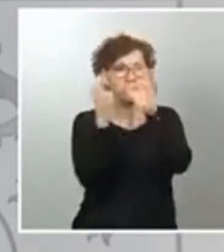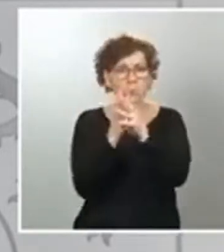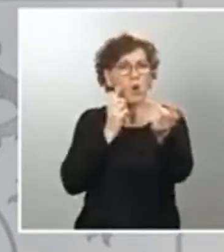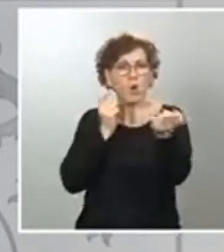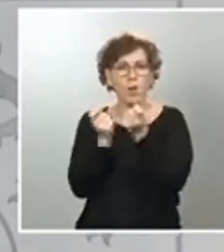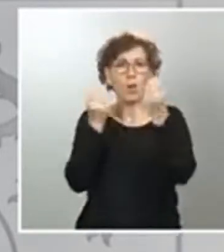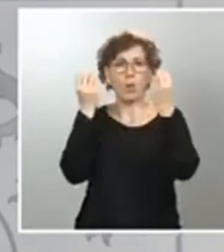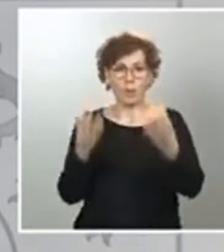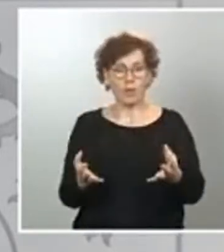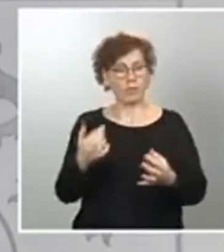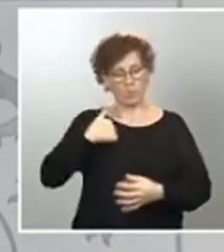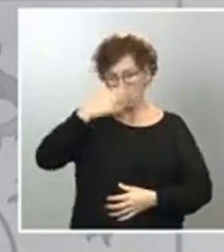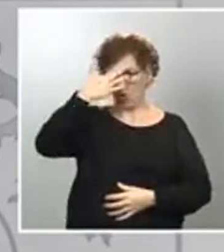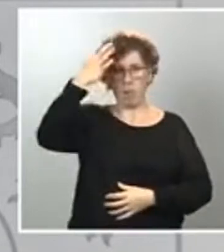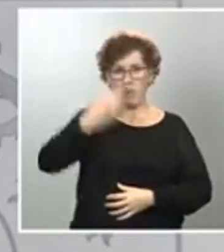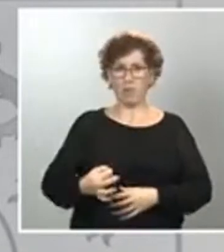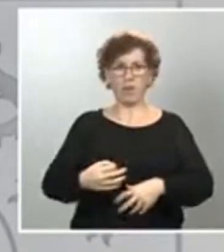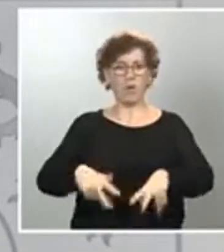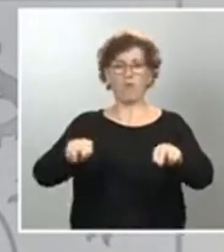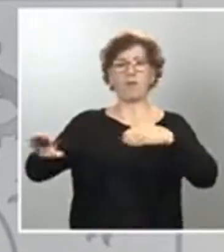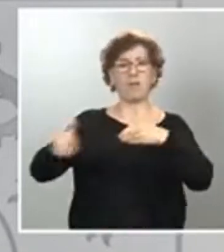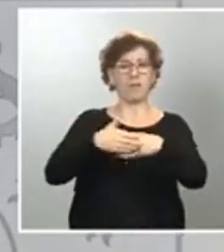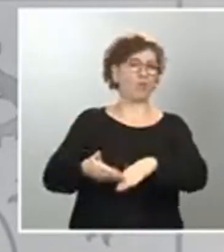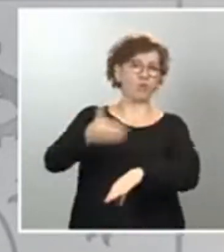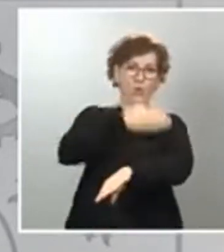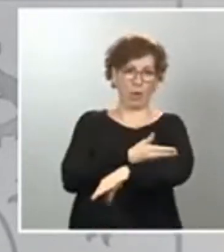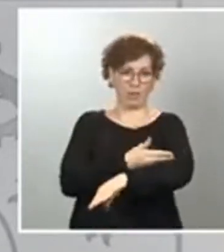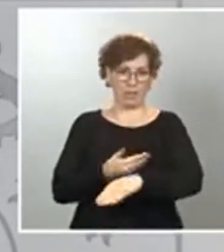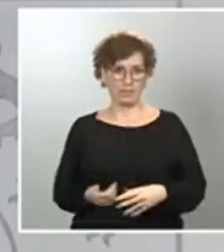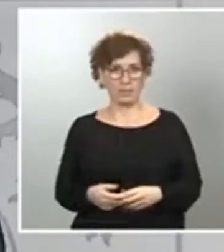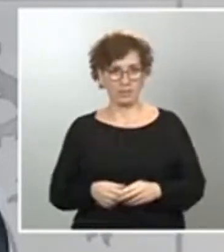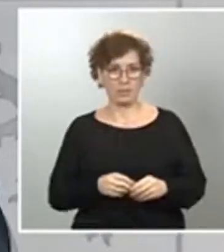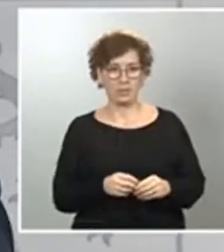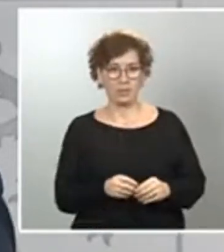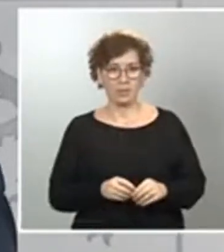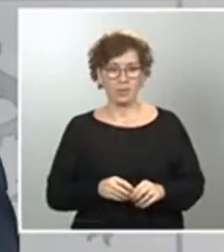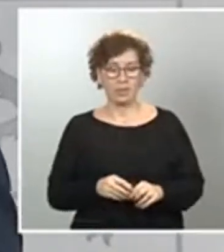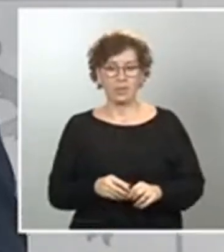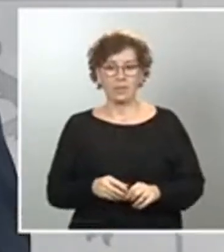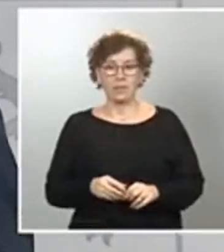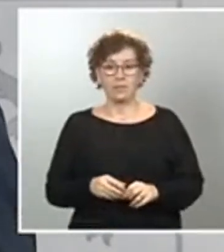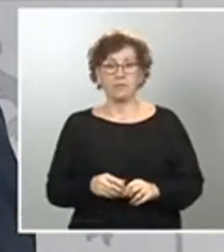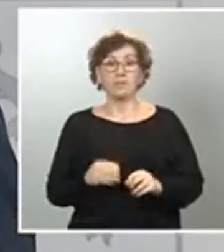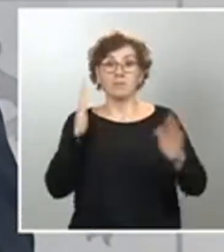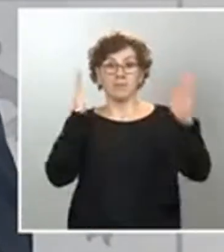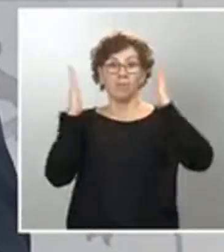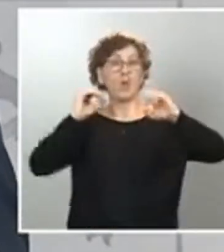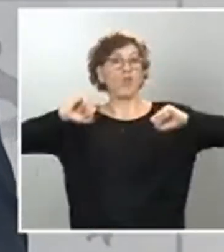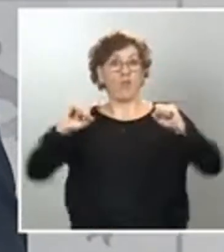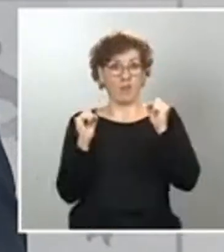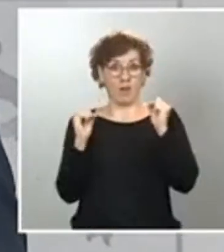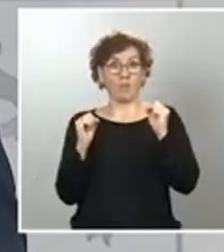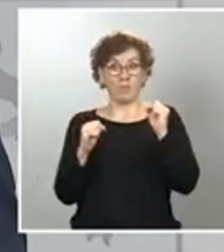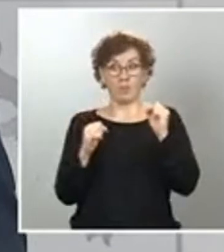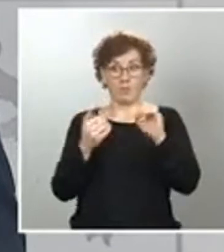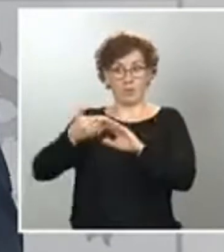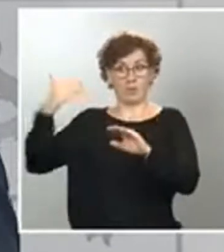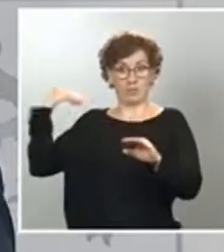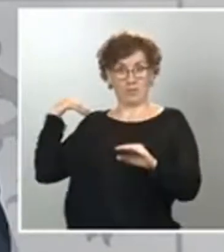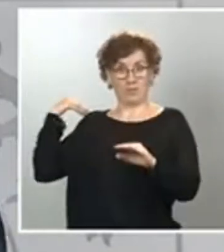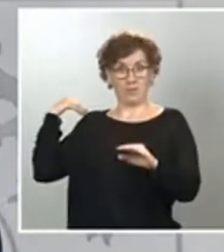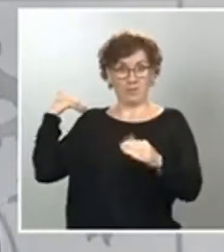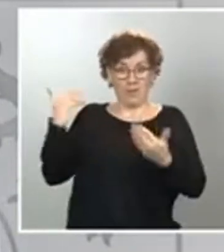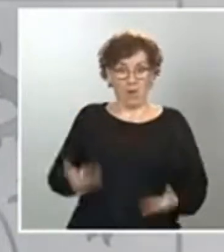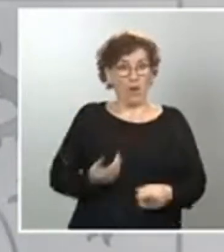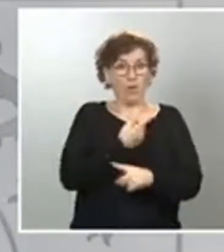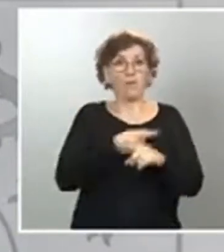lo que inicialmente hemos previsto. A diferencia de lo que ha sucedido durante el confinamiento general, como ven, En la